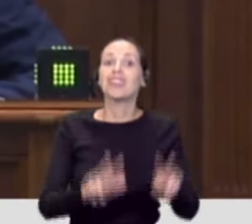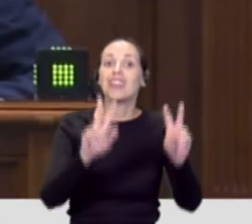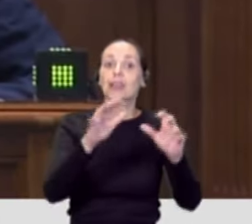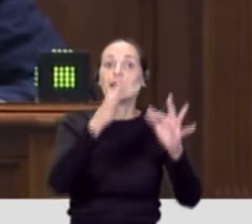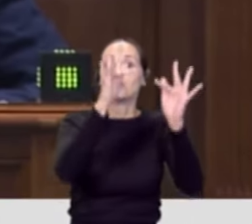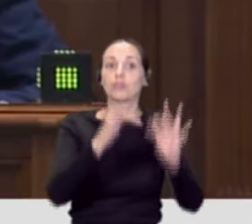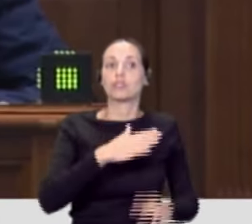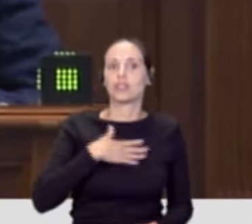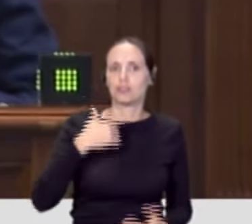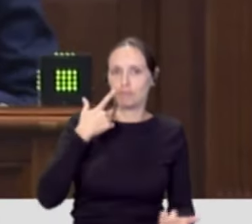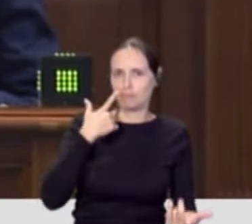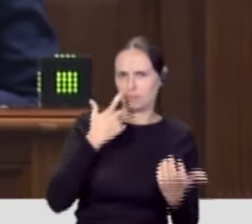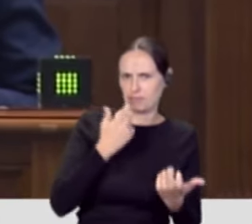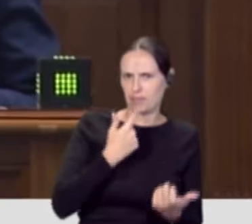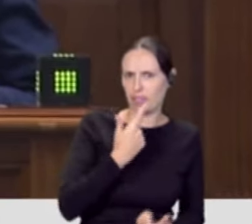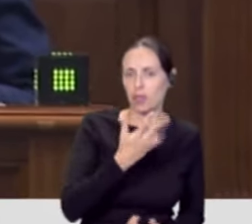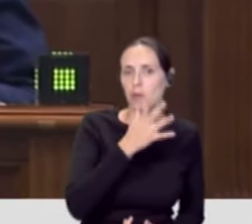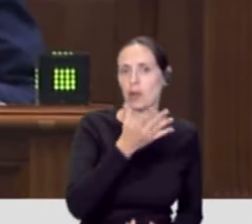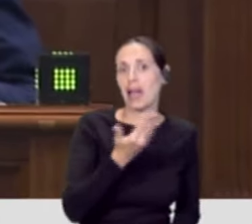porque lo vi ayer como una...